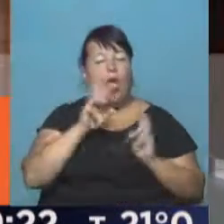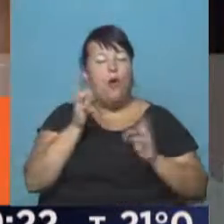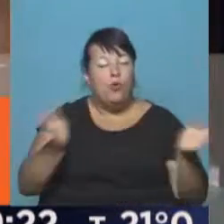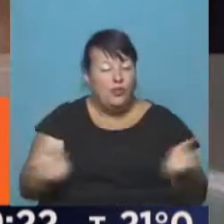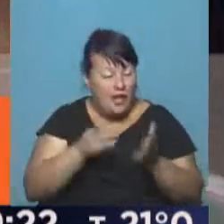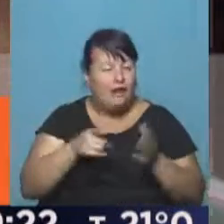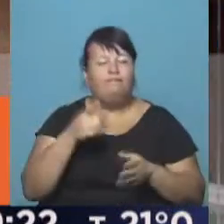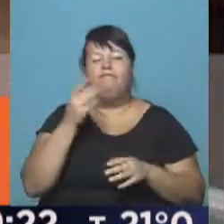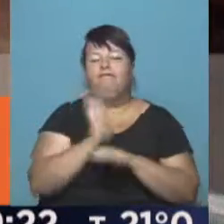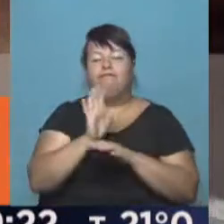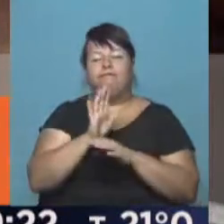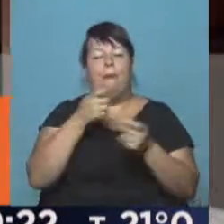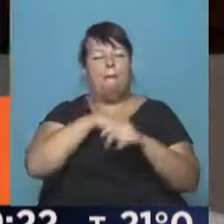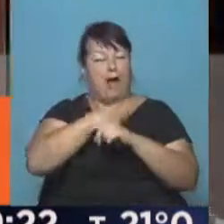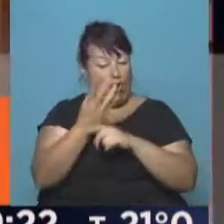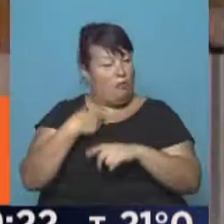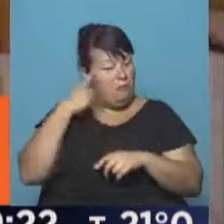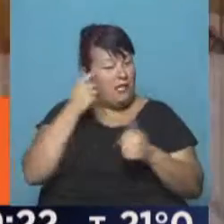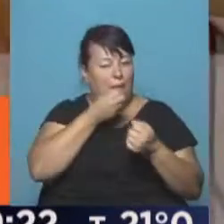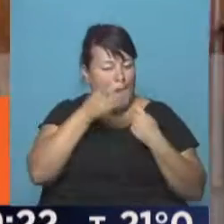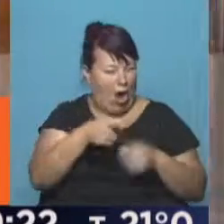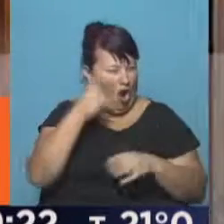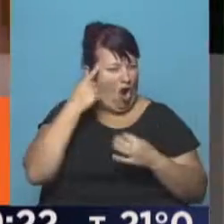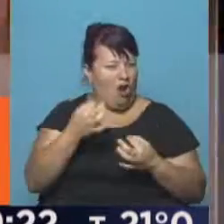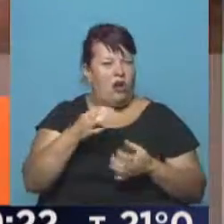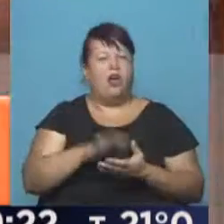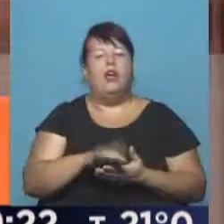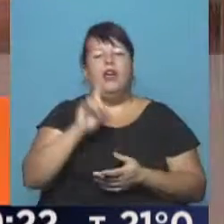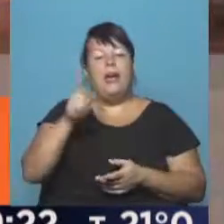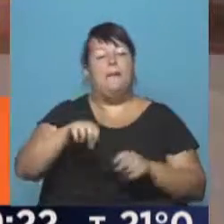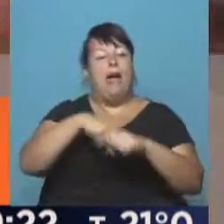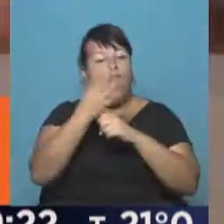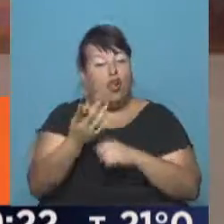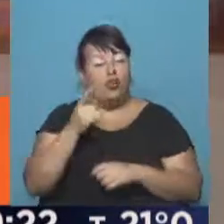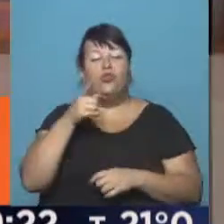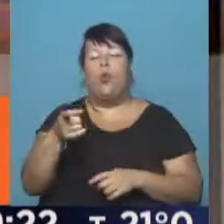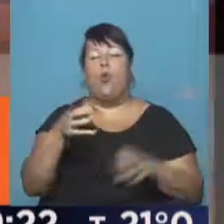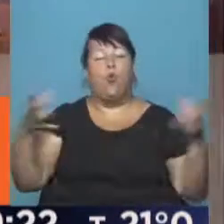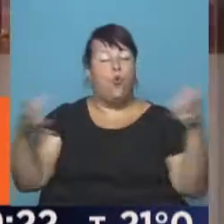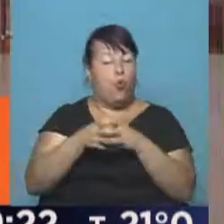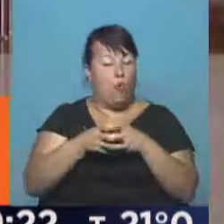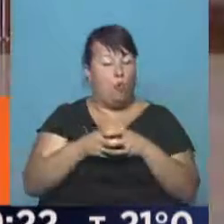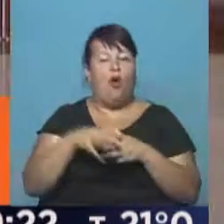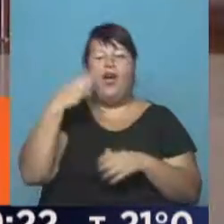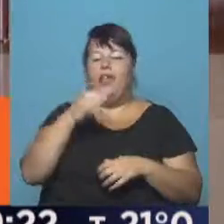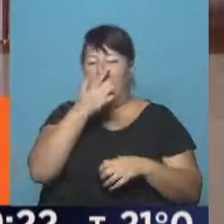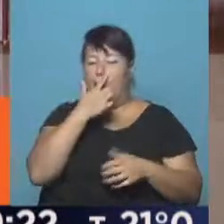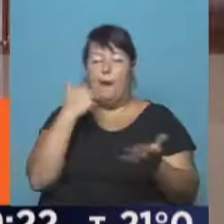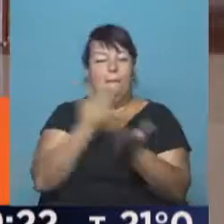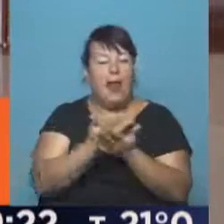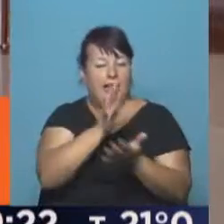esto, trató de llevarlo al Mercosur, que me parece más inteligente, y que el Mercosur como grupo sea el que